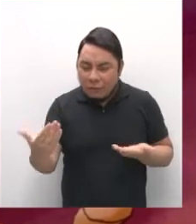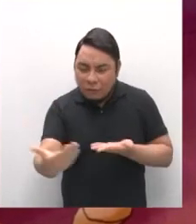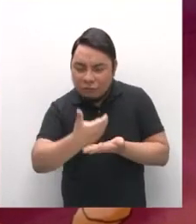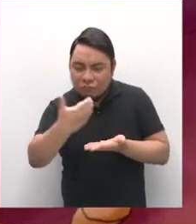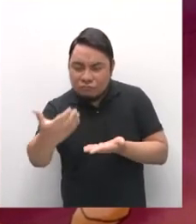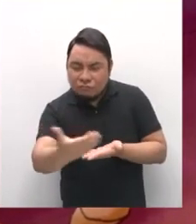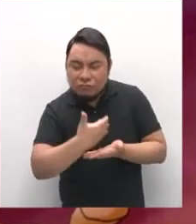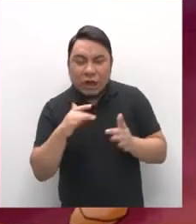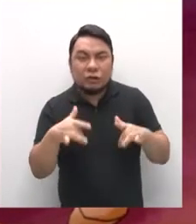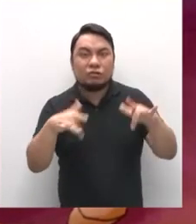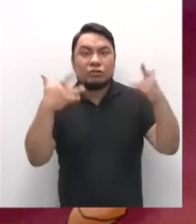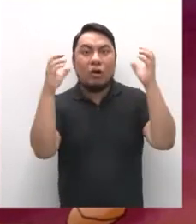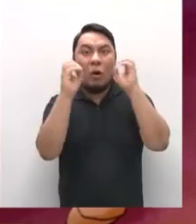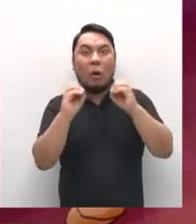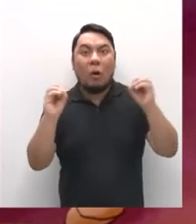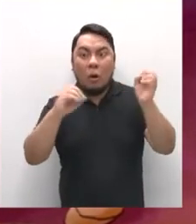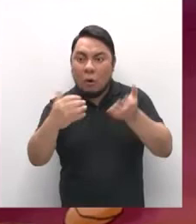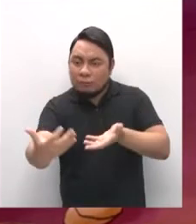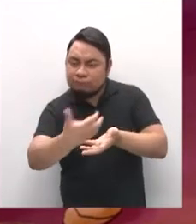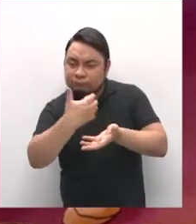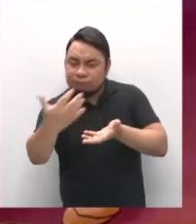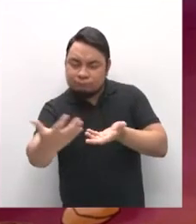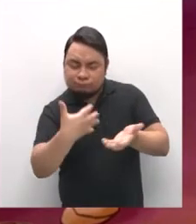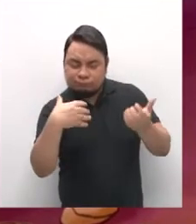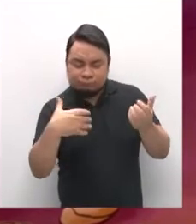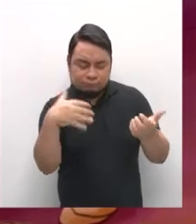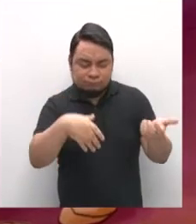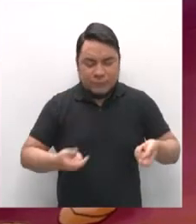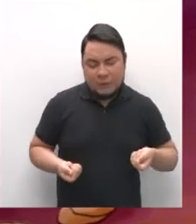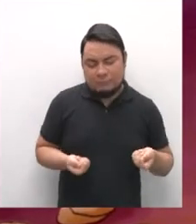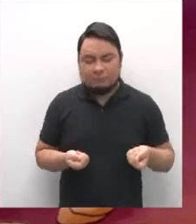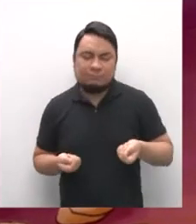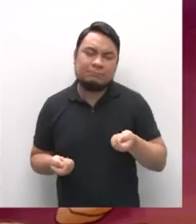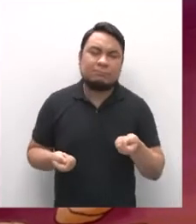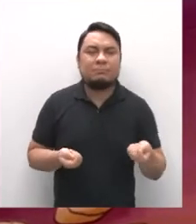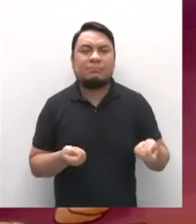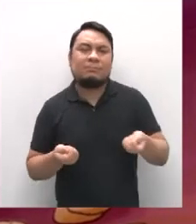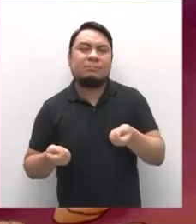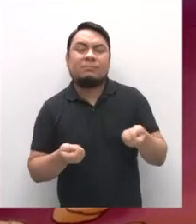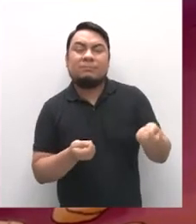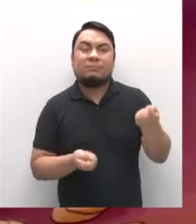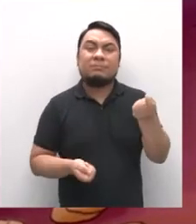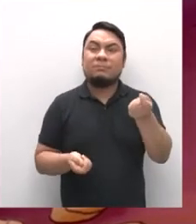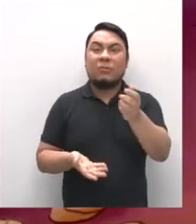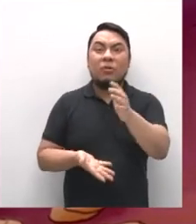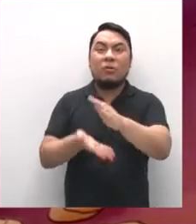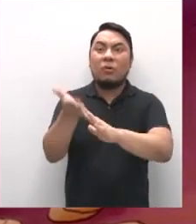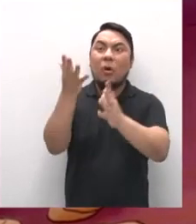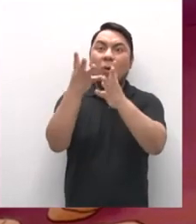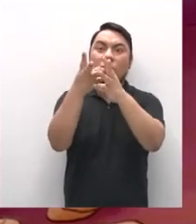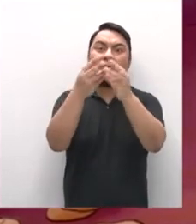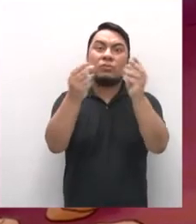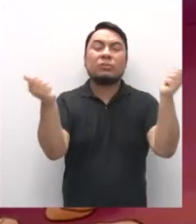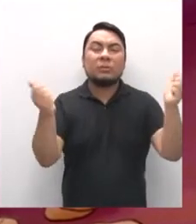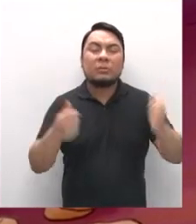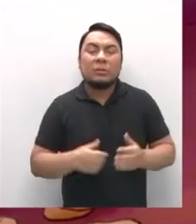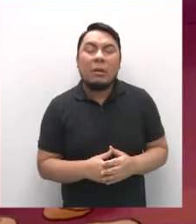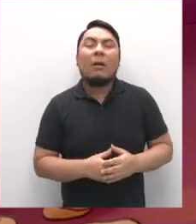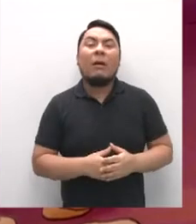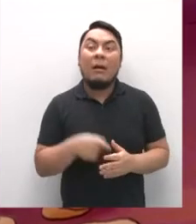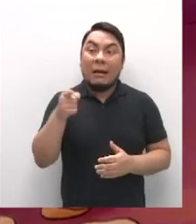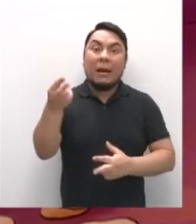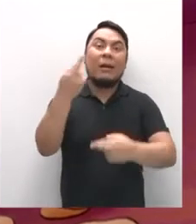pedazos de roca brillante, las cargaba en una carreta y luego desaparecía. Después